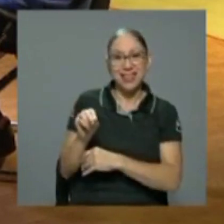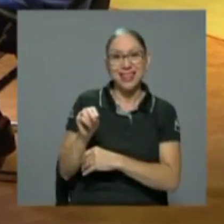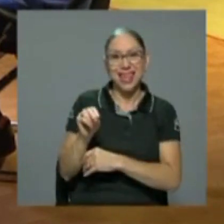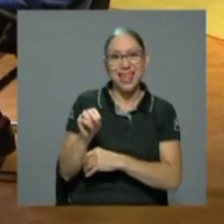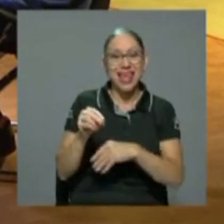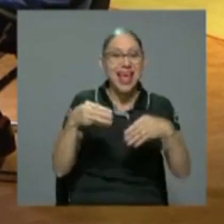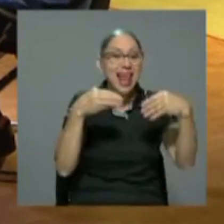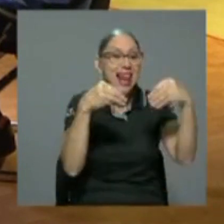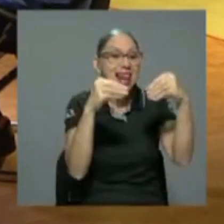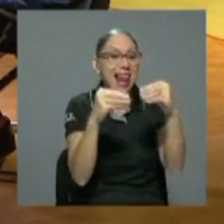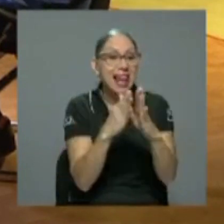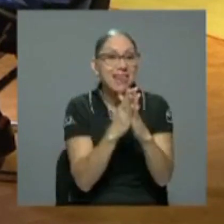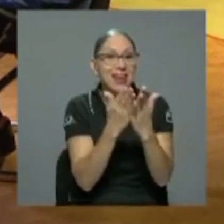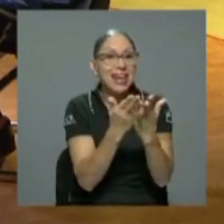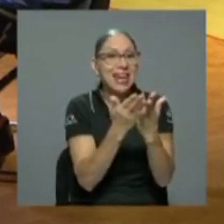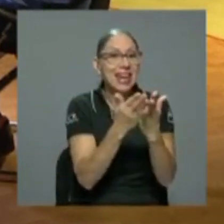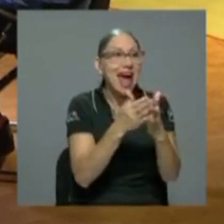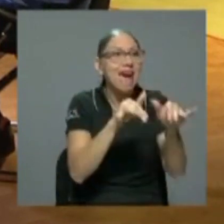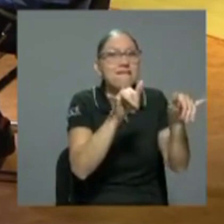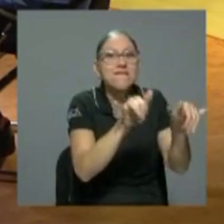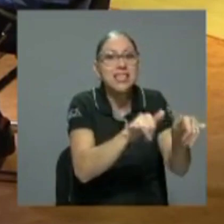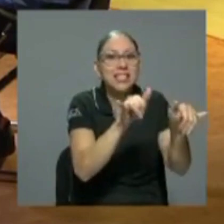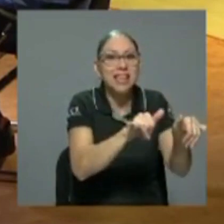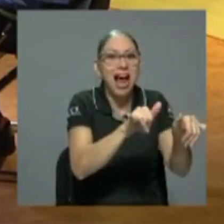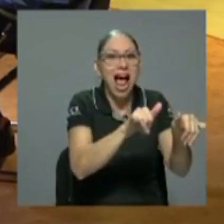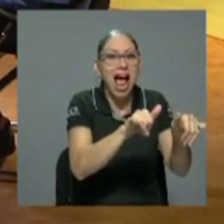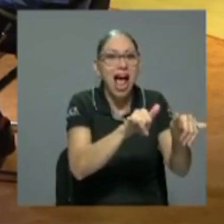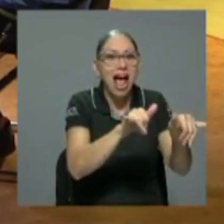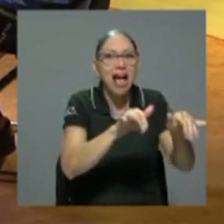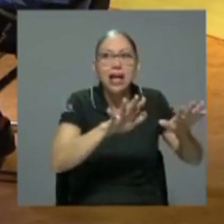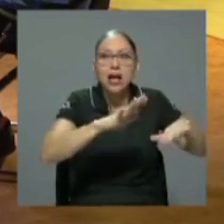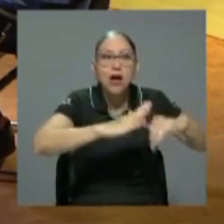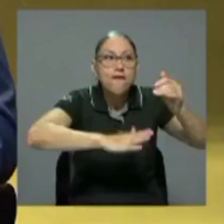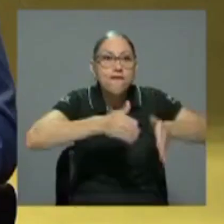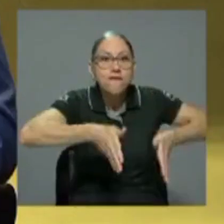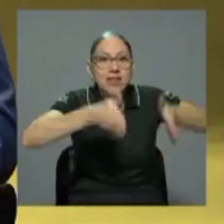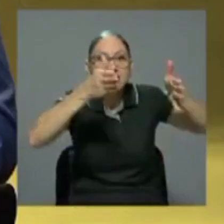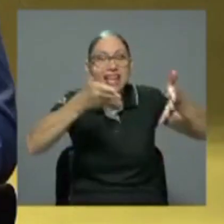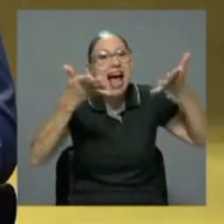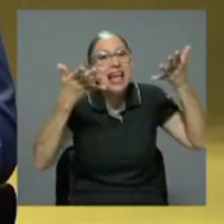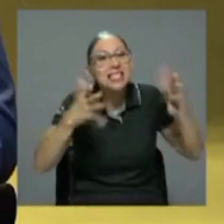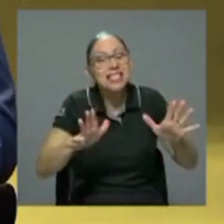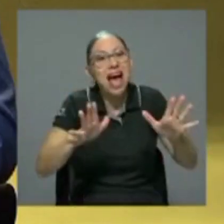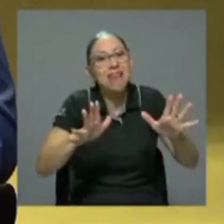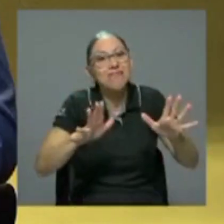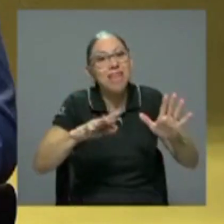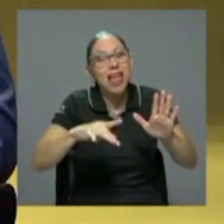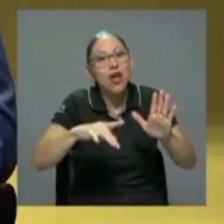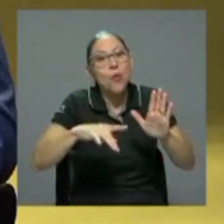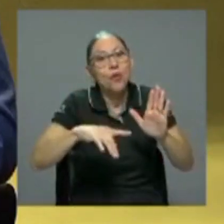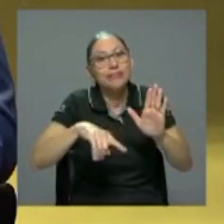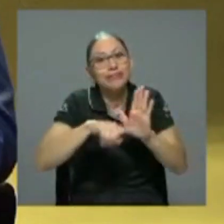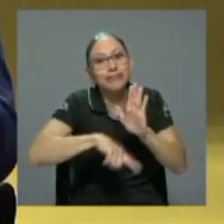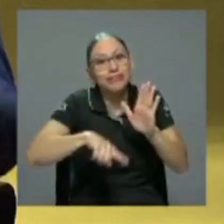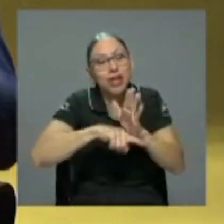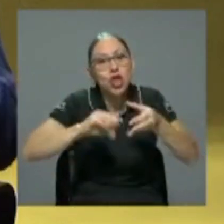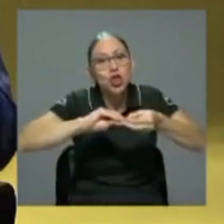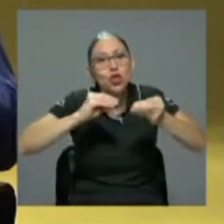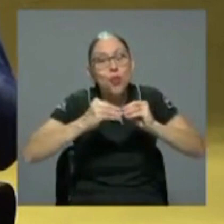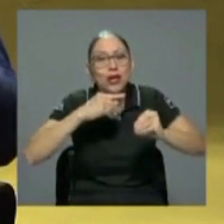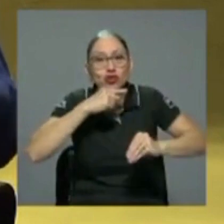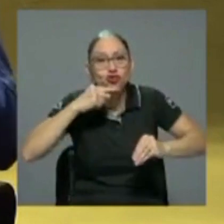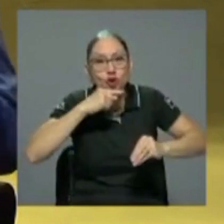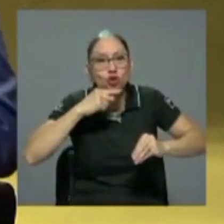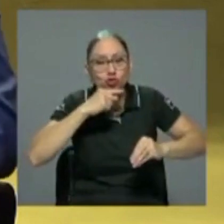una librería virtual también, la librería física estaba ya en números rojos, y personas incluso